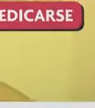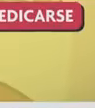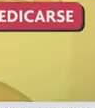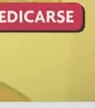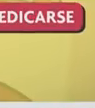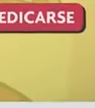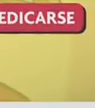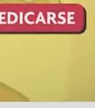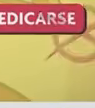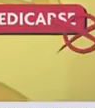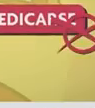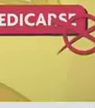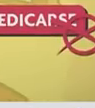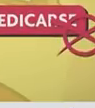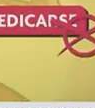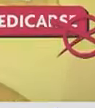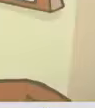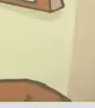Sin automedicarse.